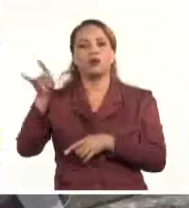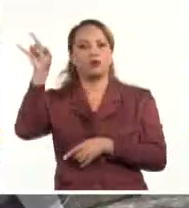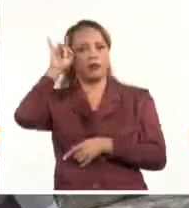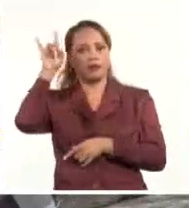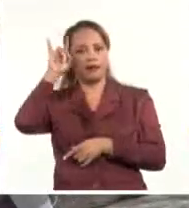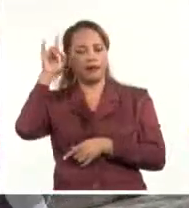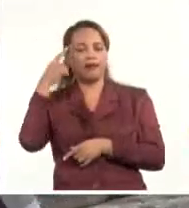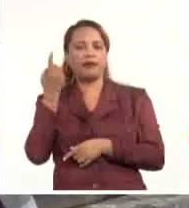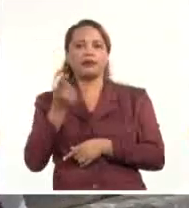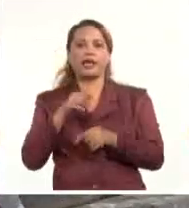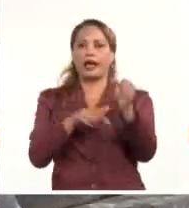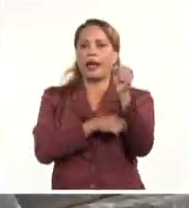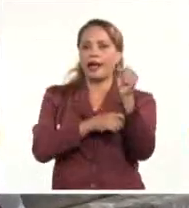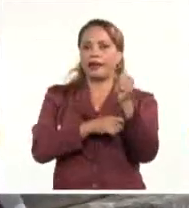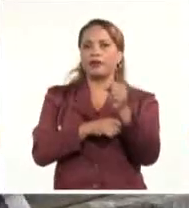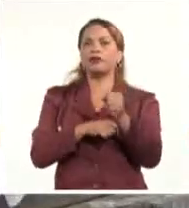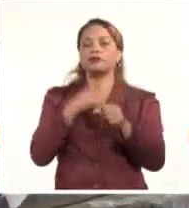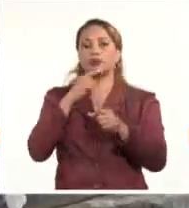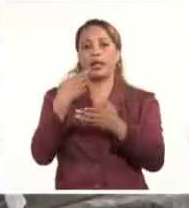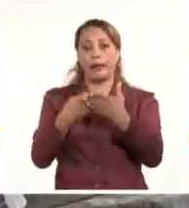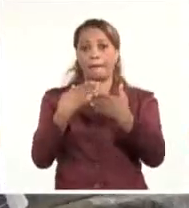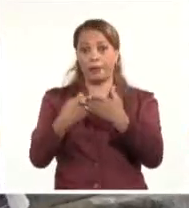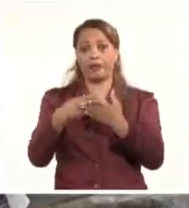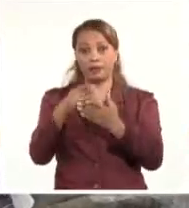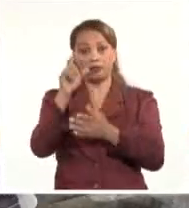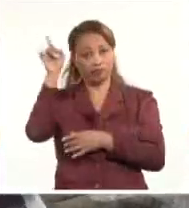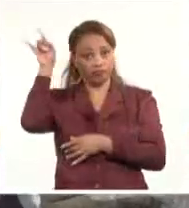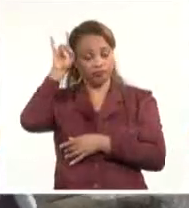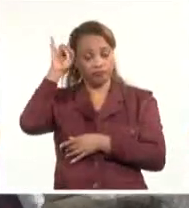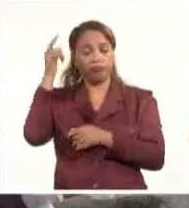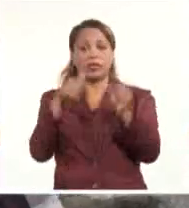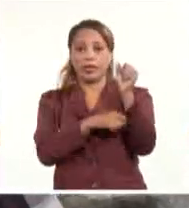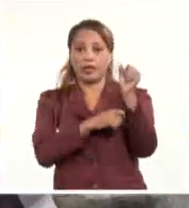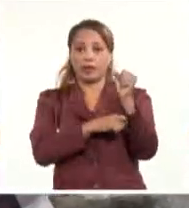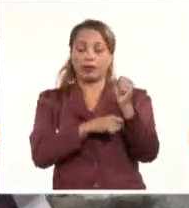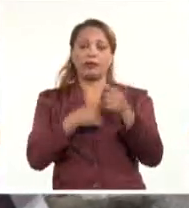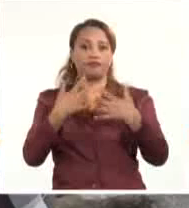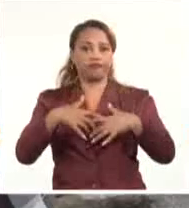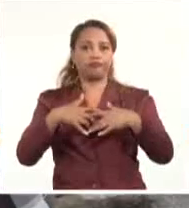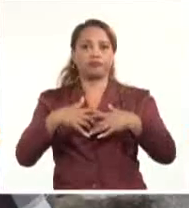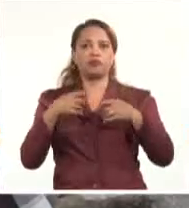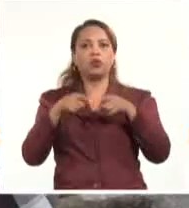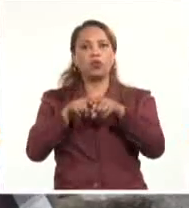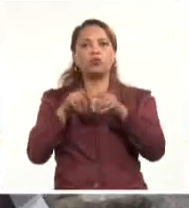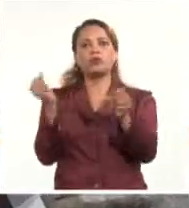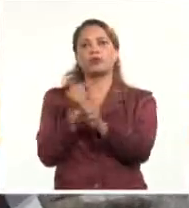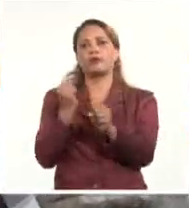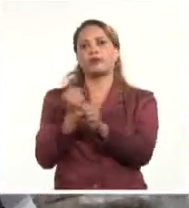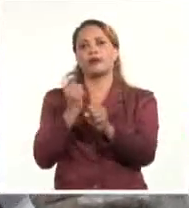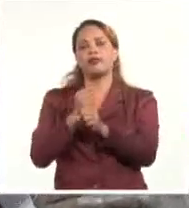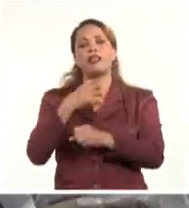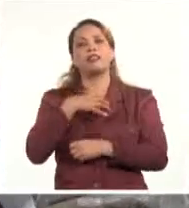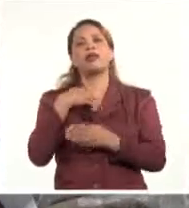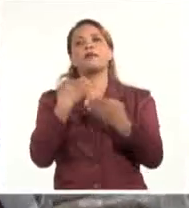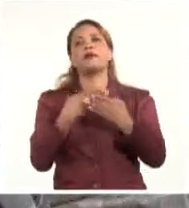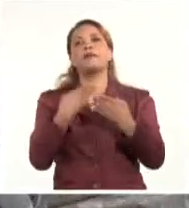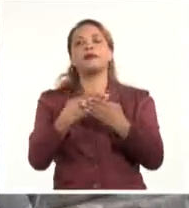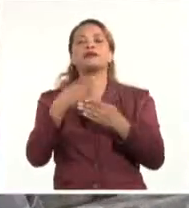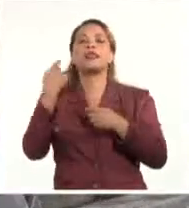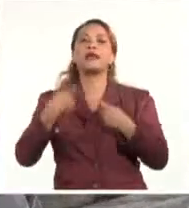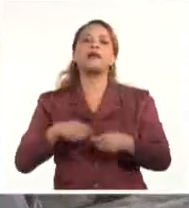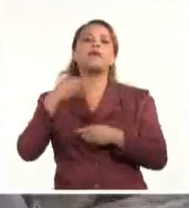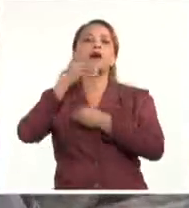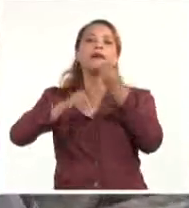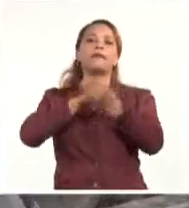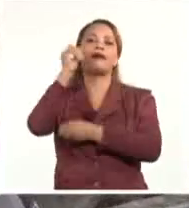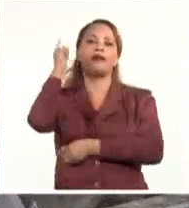cárnico, porque lo que sí no puede ser es que el productor sea que tenga el impago. Tenemos las empresas que acabar de cambiar la mentalidad, tenemos